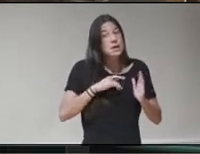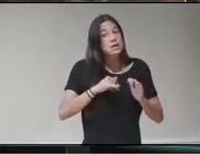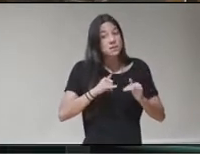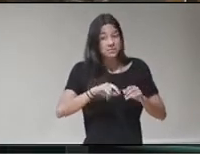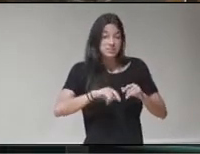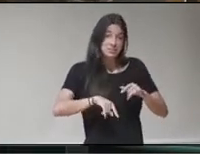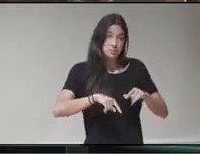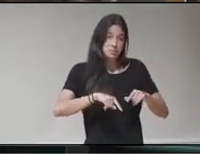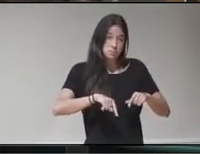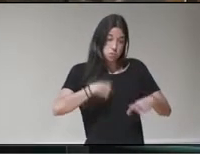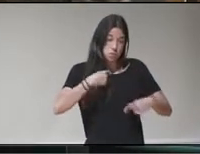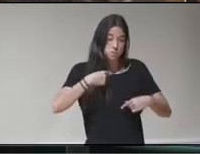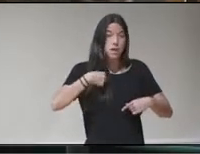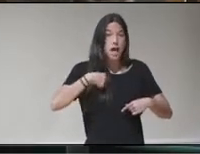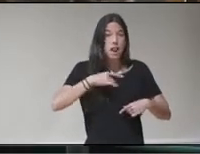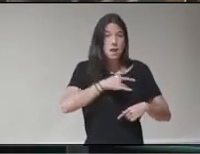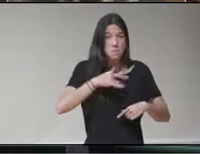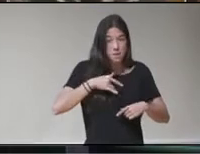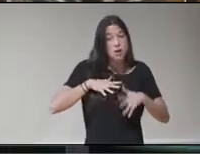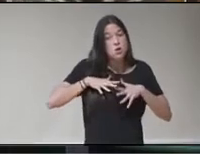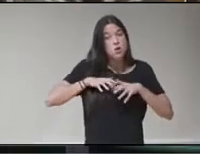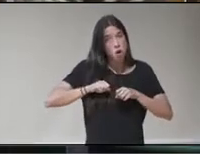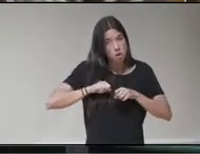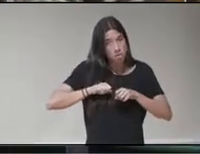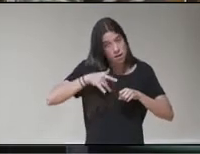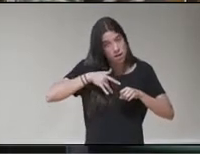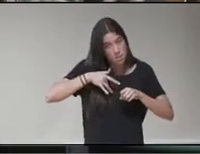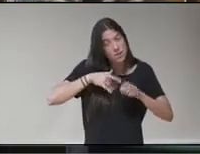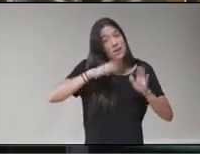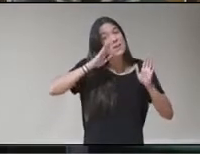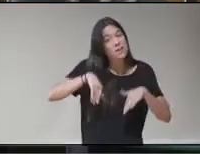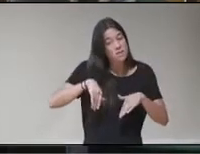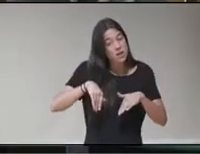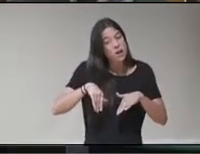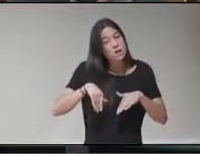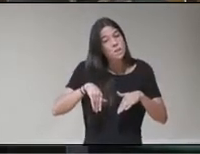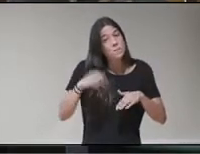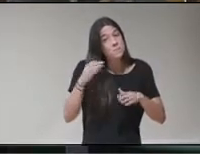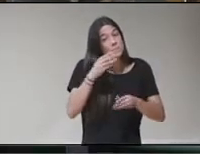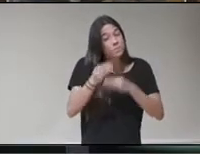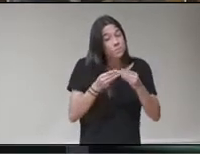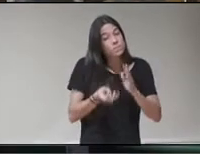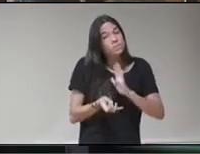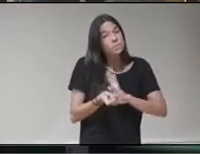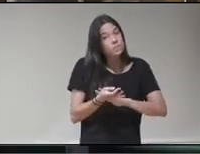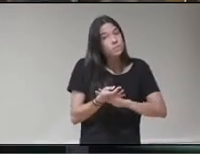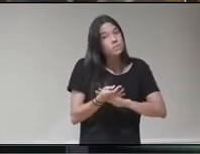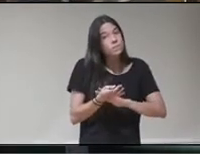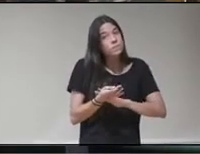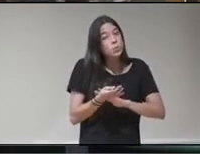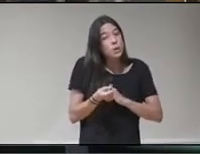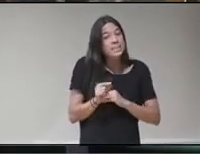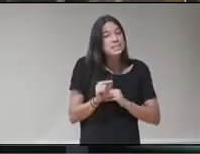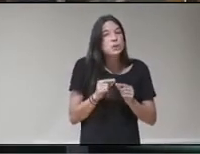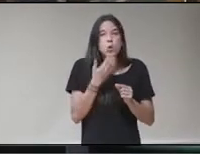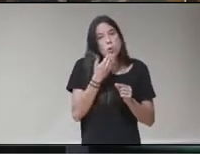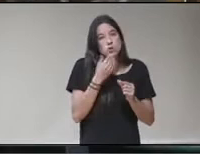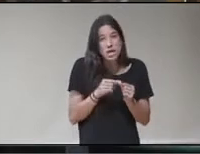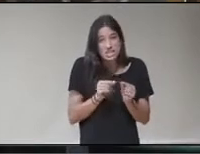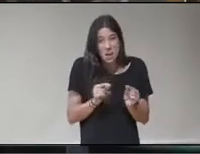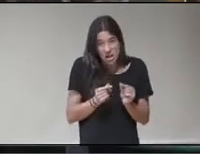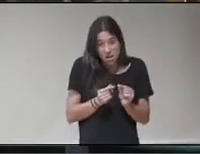a colonizar la mama y en último término, y esto es importante, en último término van a constituir una primera semilla